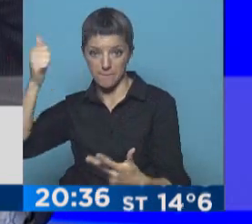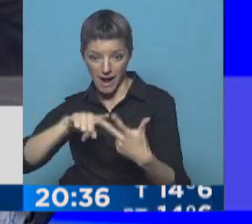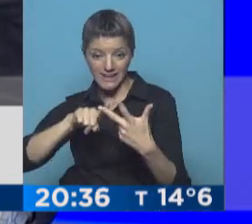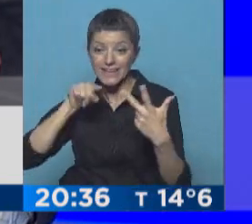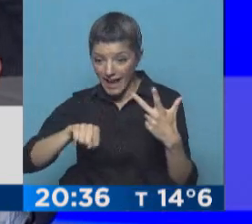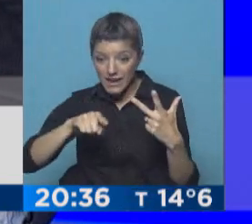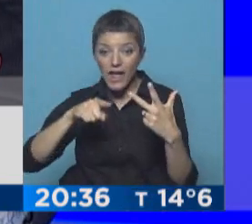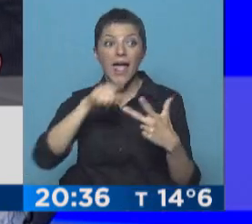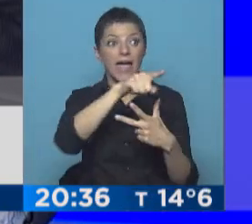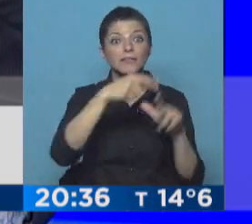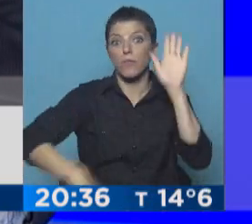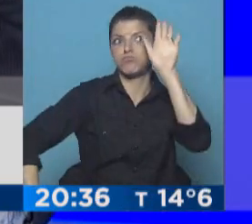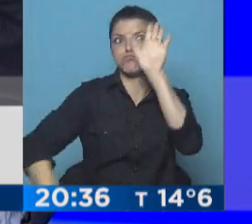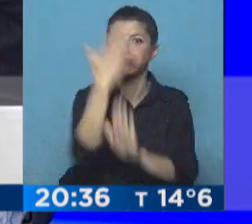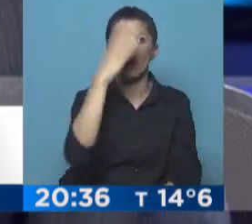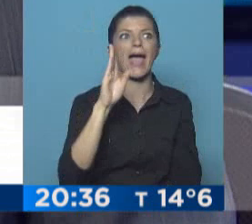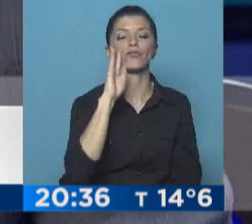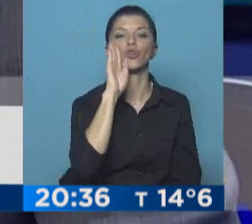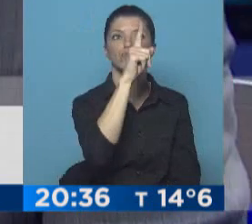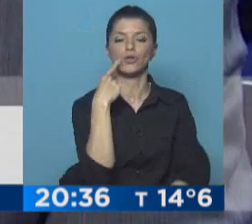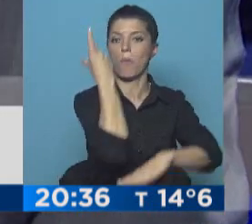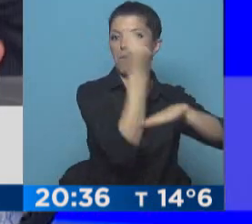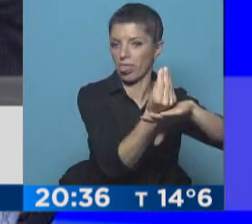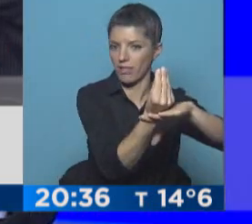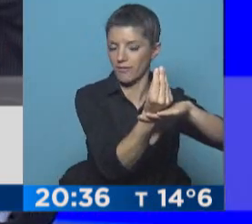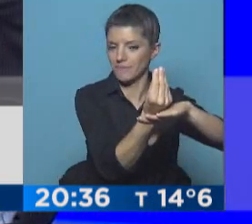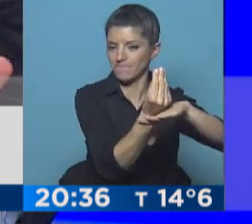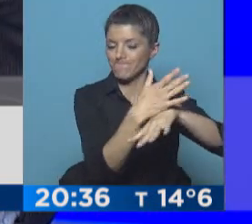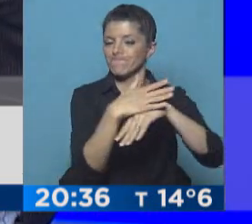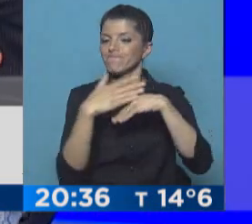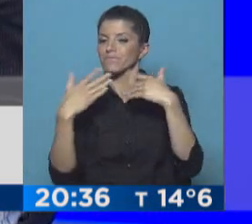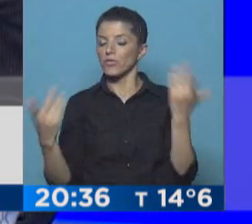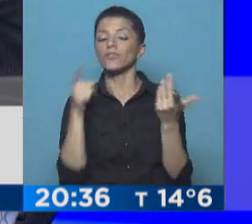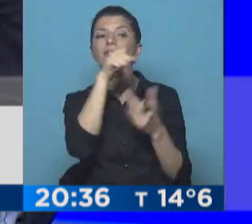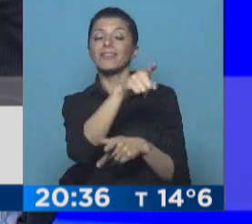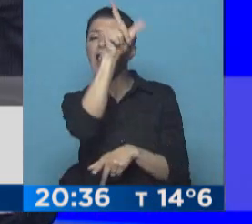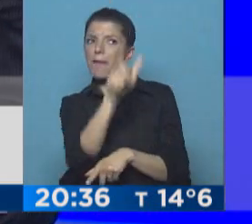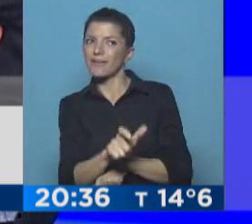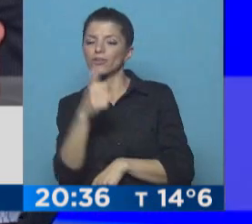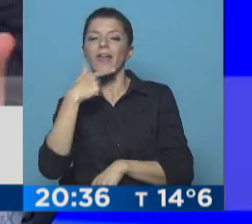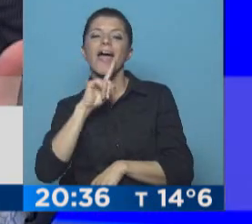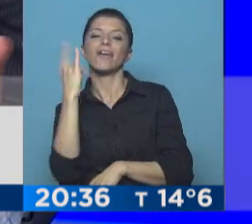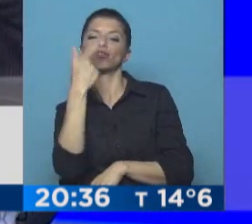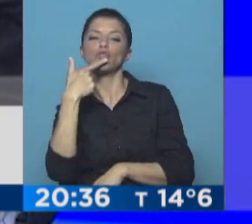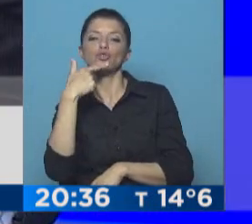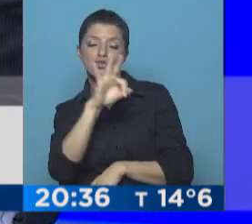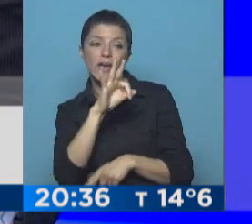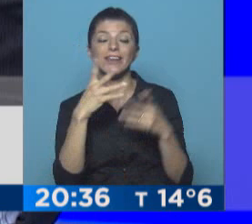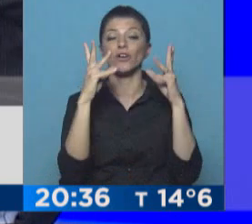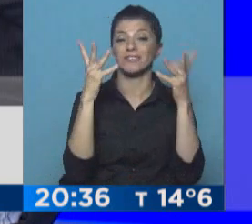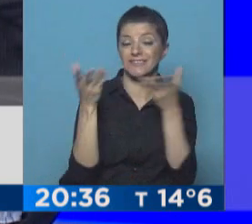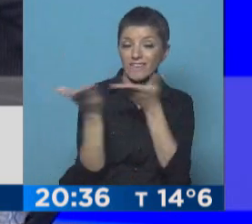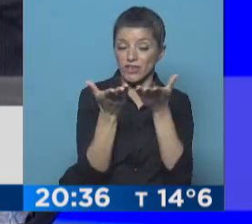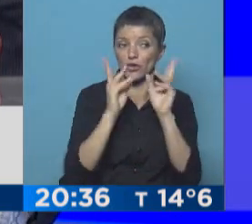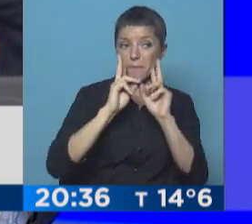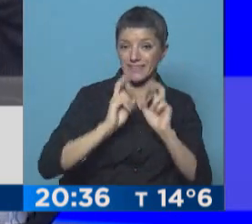país y se va a Estados Unidos claro eh la relación de este uso con los servicios de inteligencia extranjero no es una